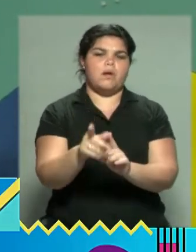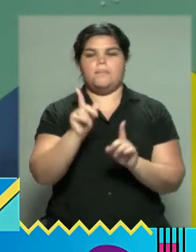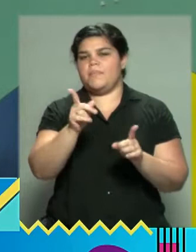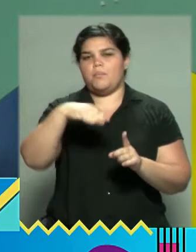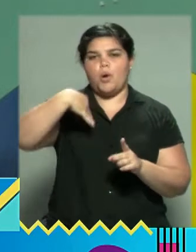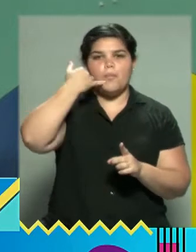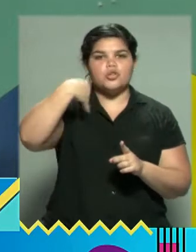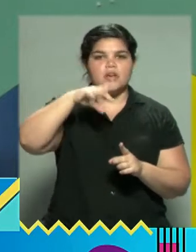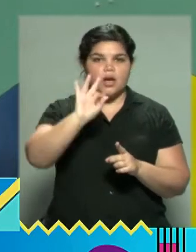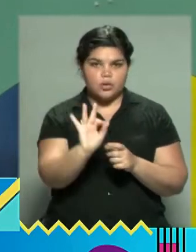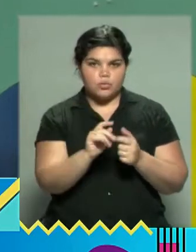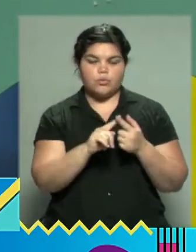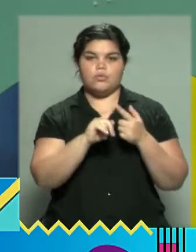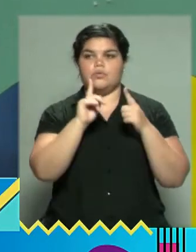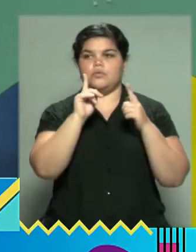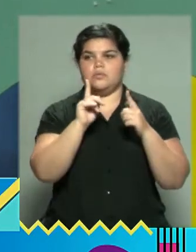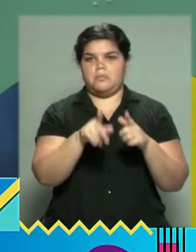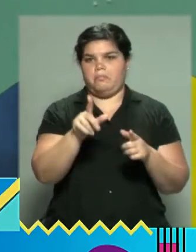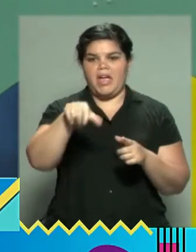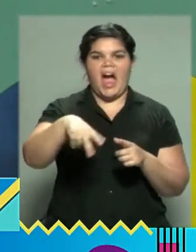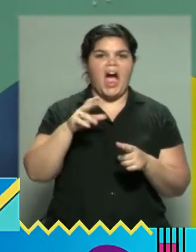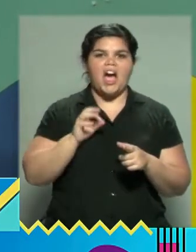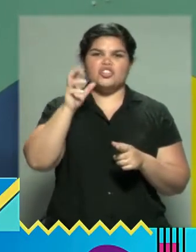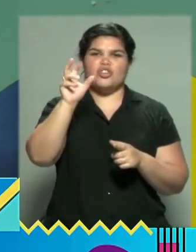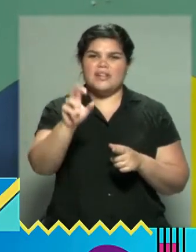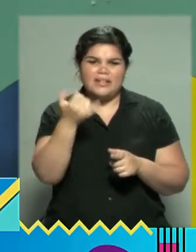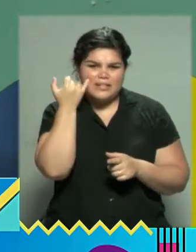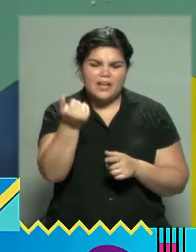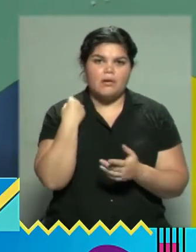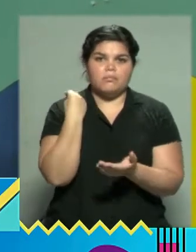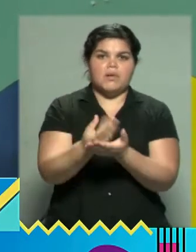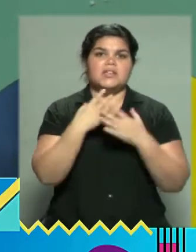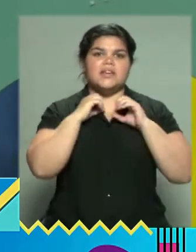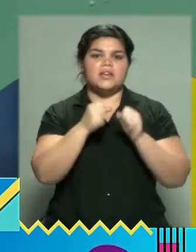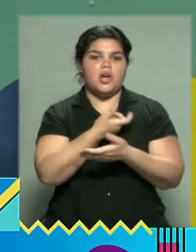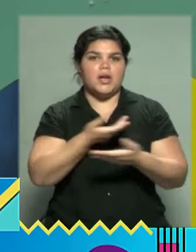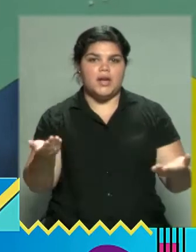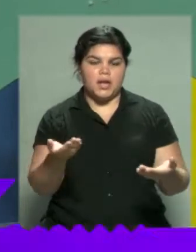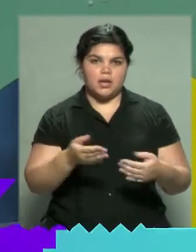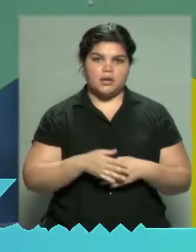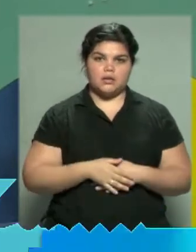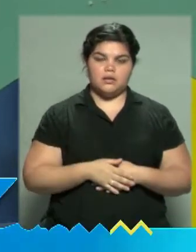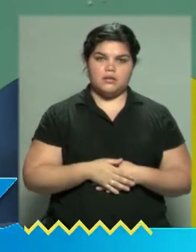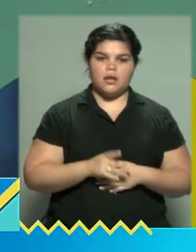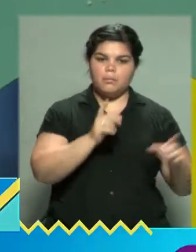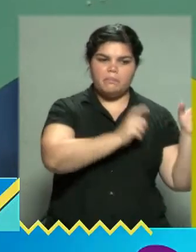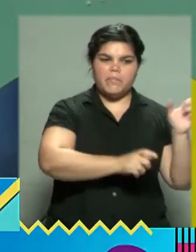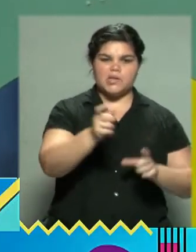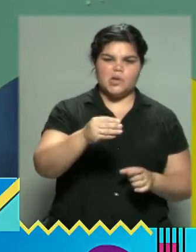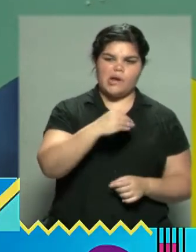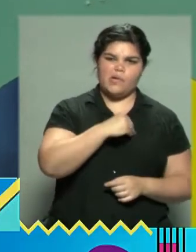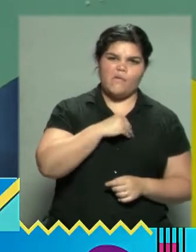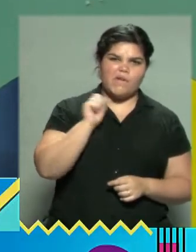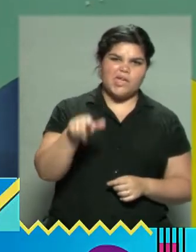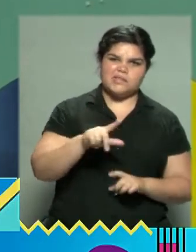Moyano, que puede tener 30 años en el sindicato como secretario general y por ahí, digamos, la gente termina descreyendo de